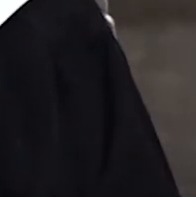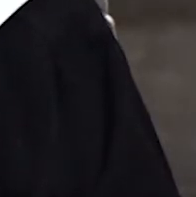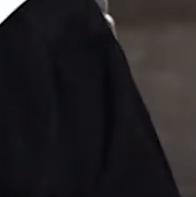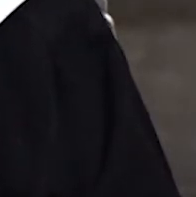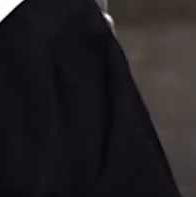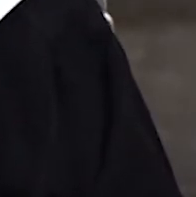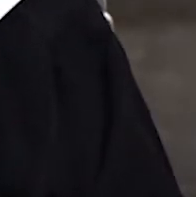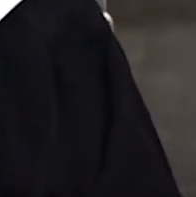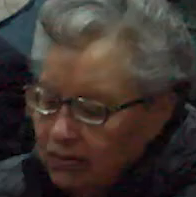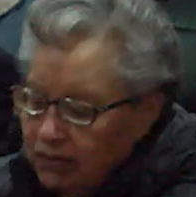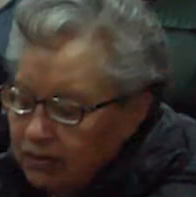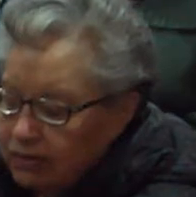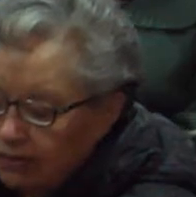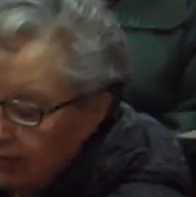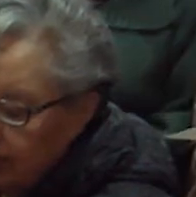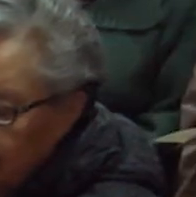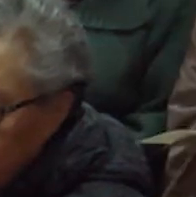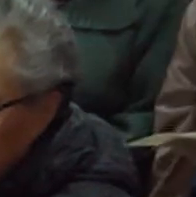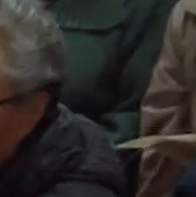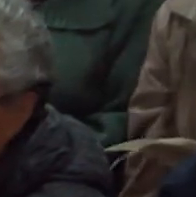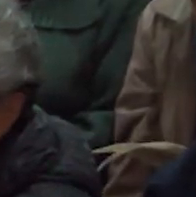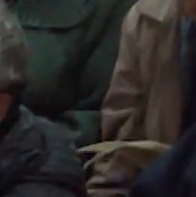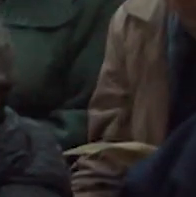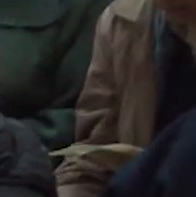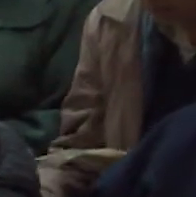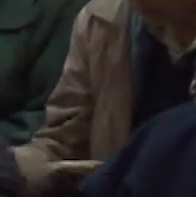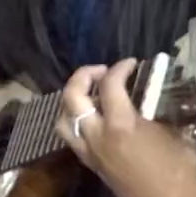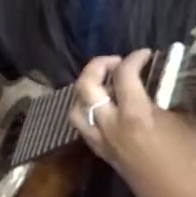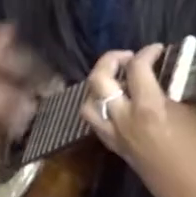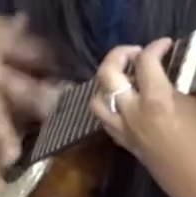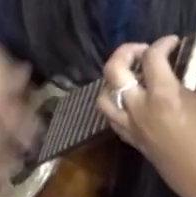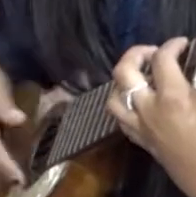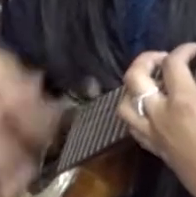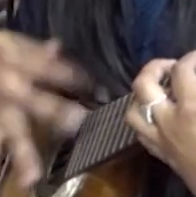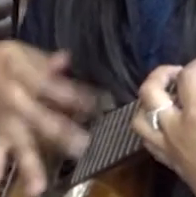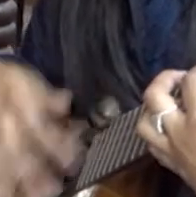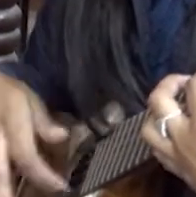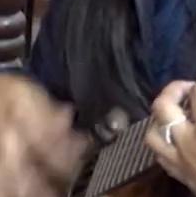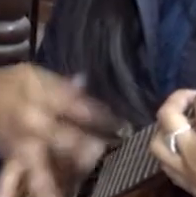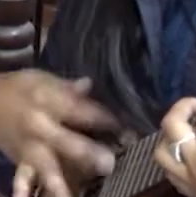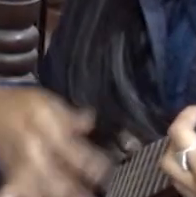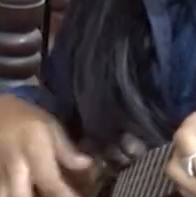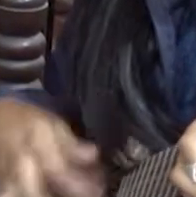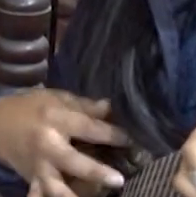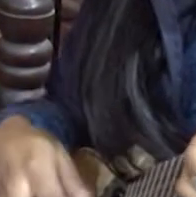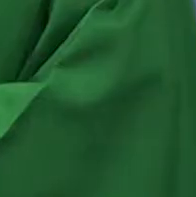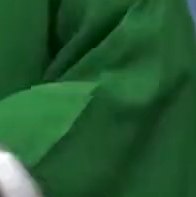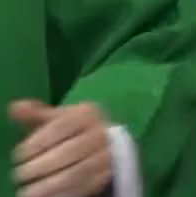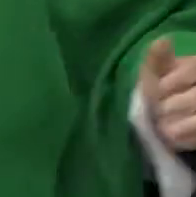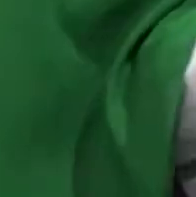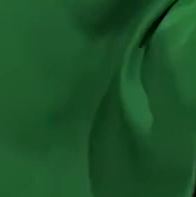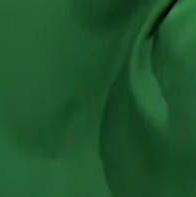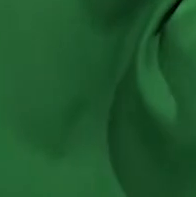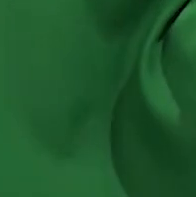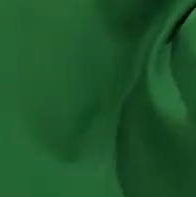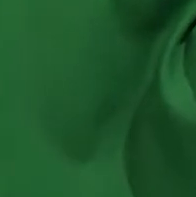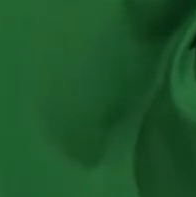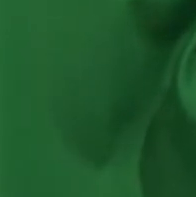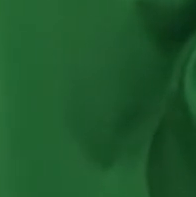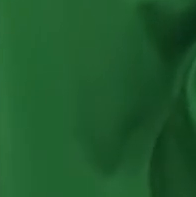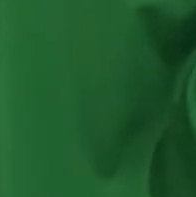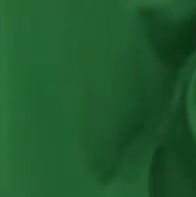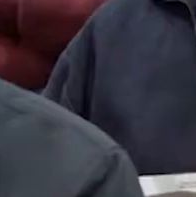odio, la discriminación, individualismo y egoísmo. Y hoy Cristo, Cordero de Dios, nos ofrece a todos